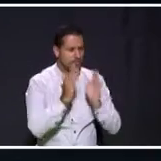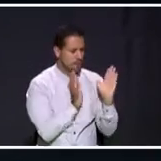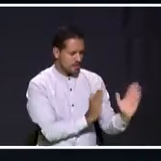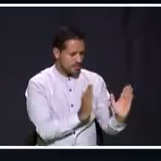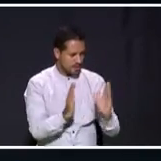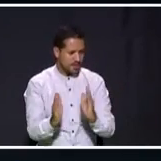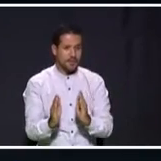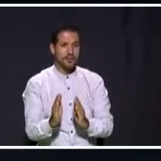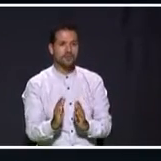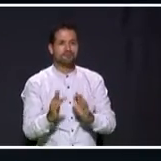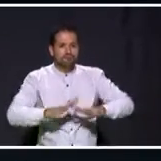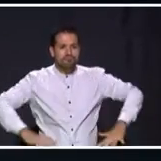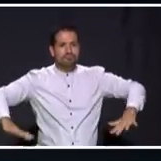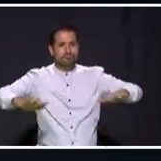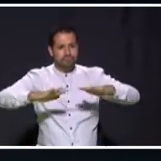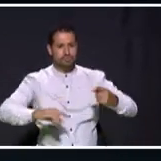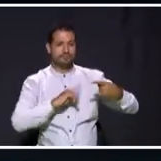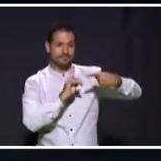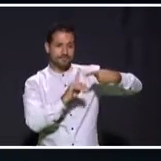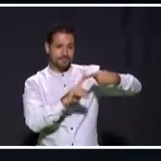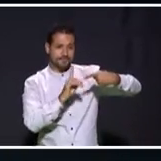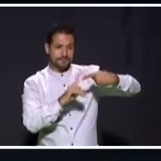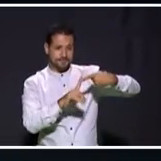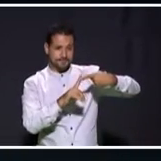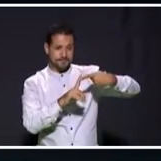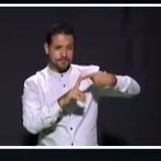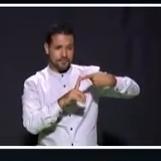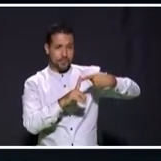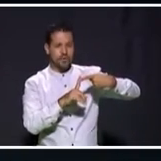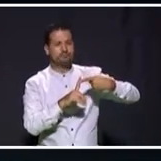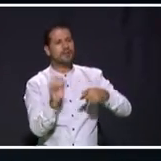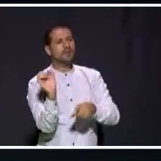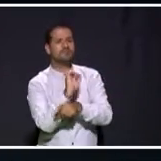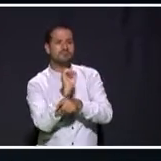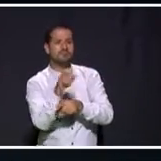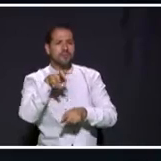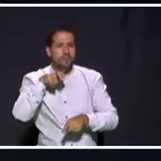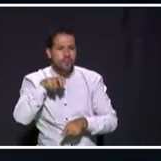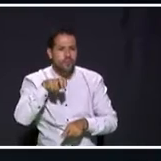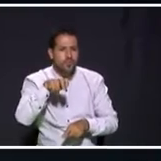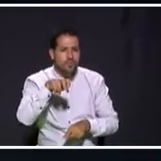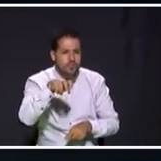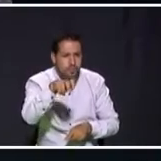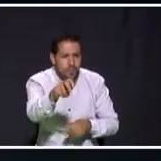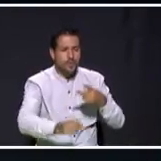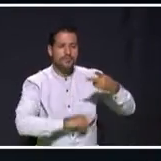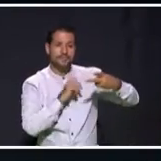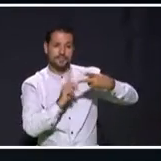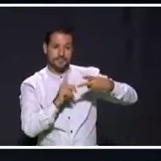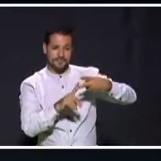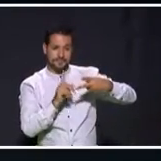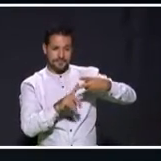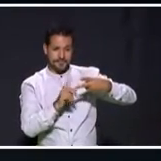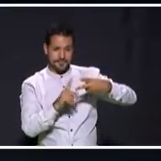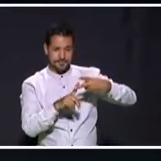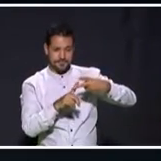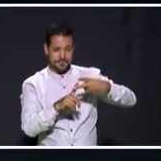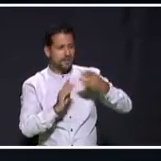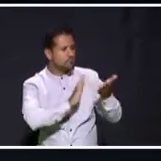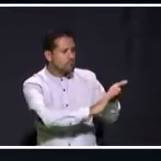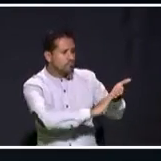grandes componentes un componente que tiene que ver con una red multimodal de transporte tránsito y conectividad una red de cientos industriales y de recuperación